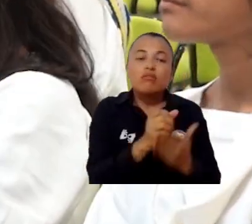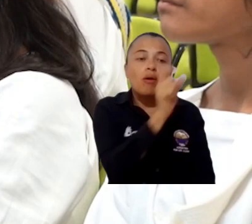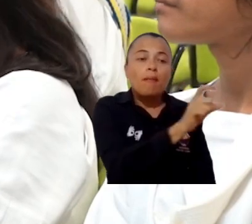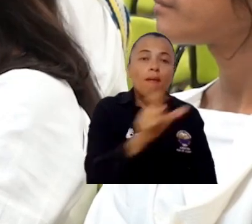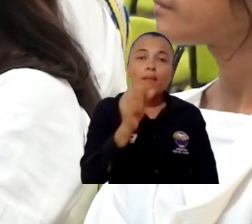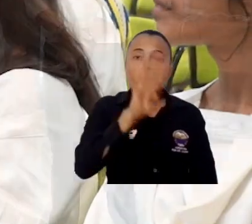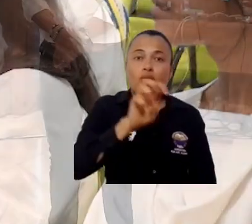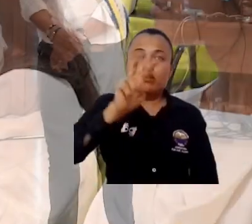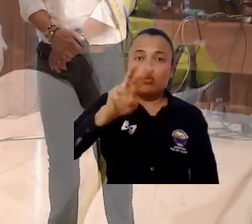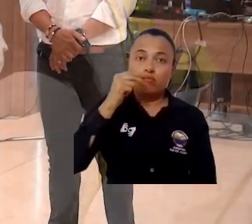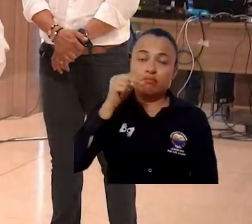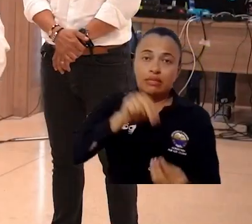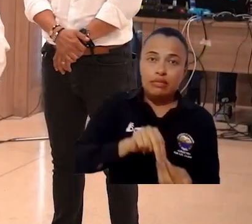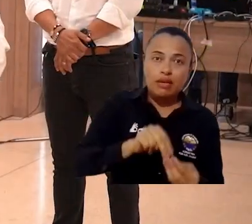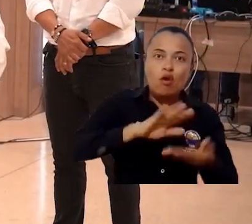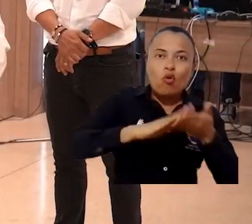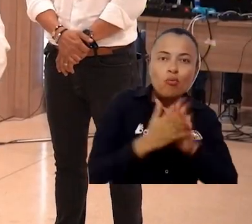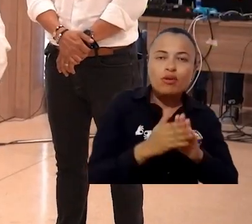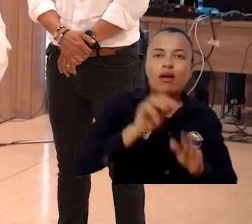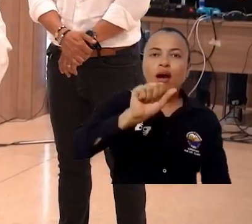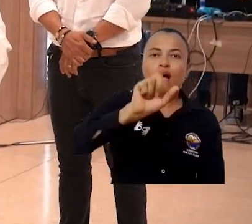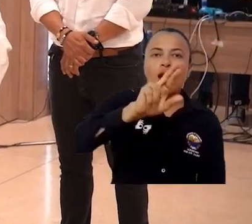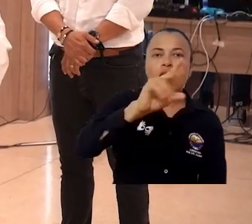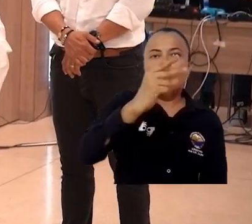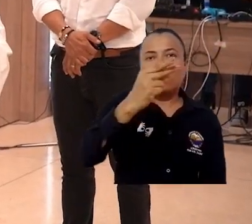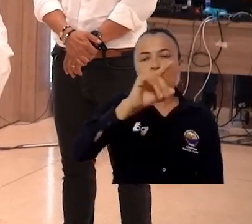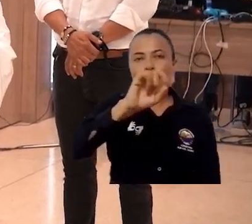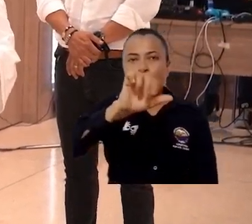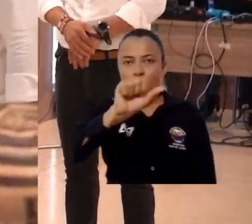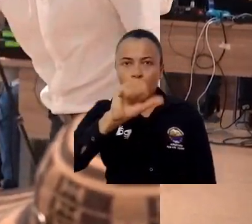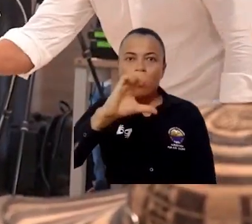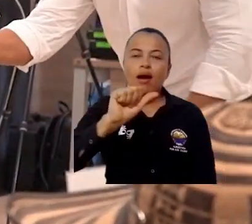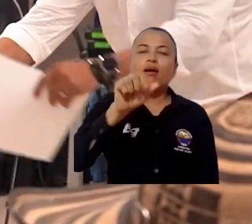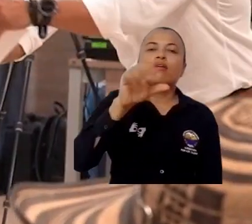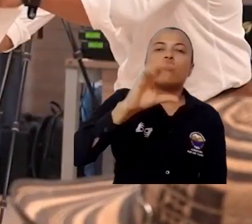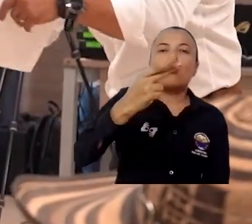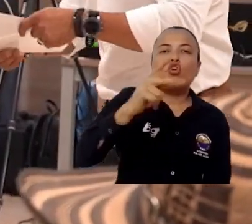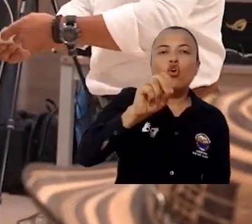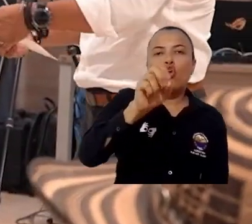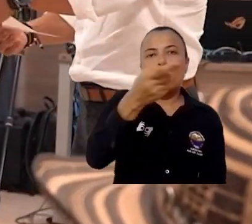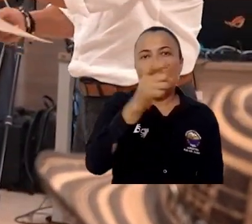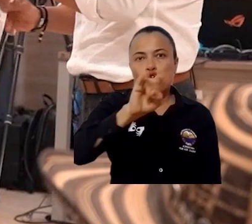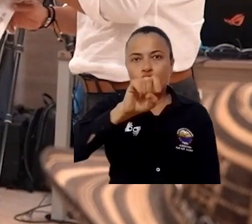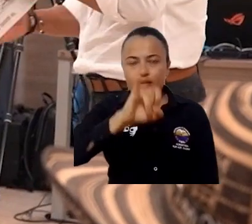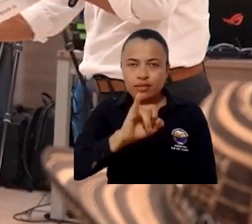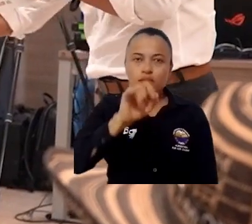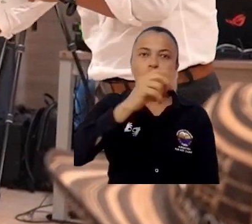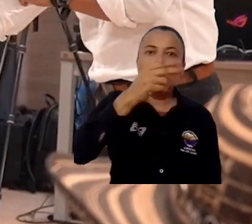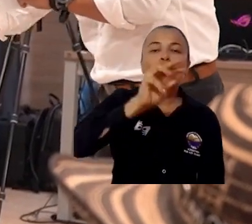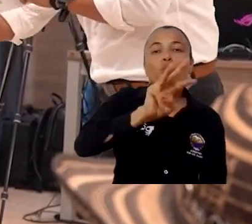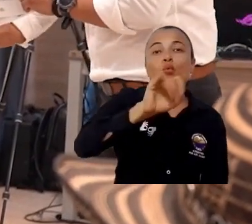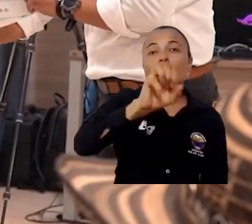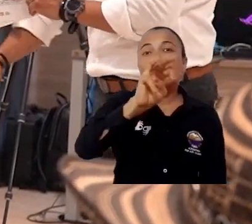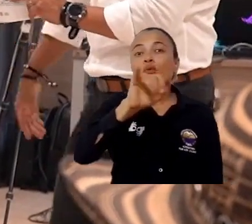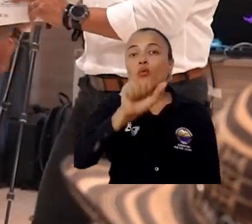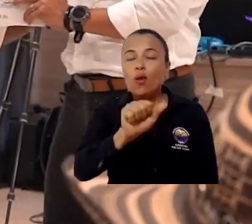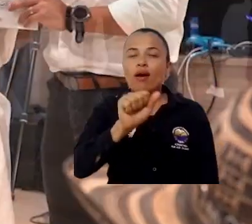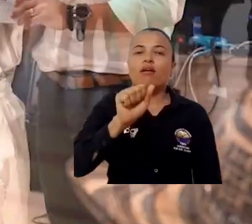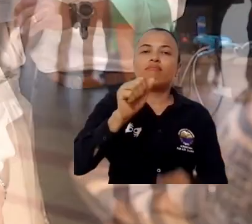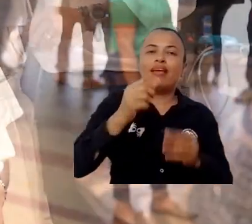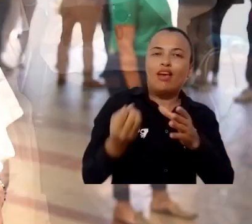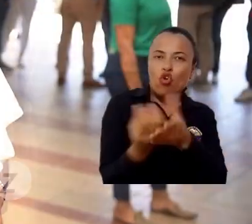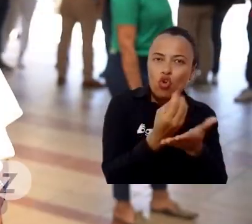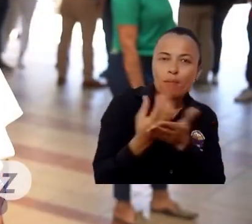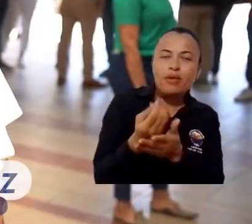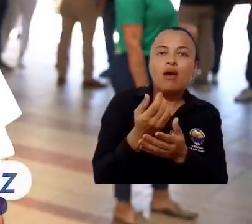certificación de 92 indígenas de comunidades aruacas, cogis y wiwas en economía solidaria, emprendimiento y